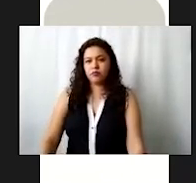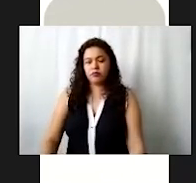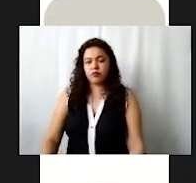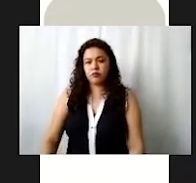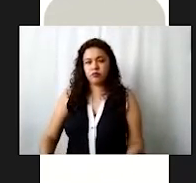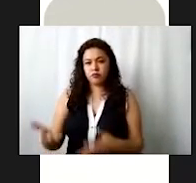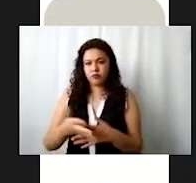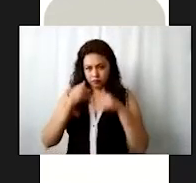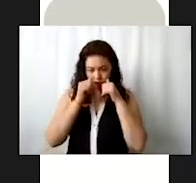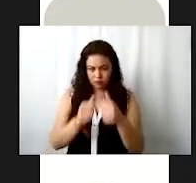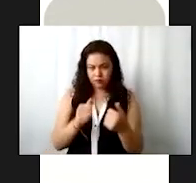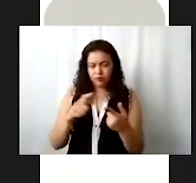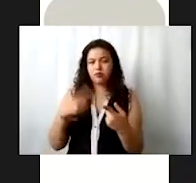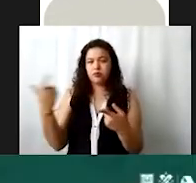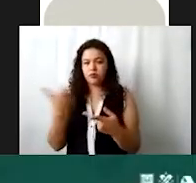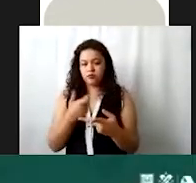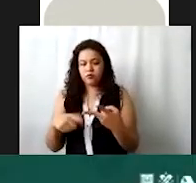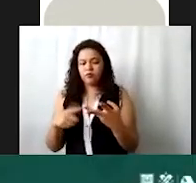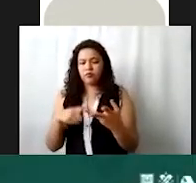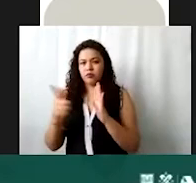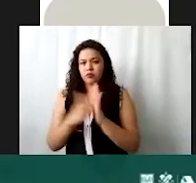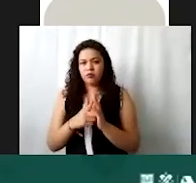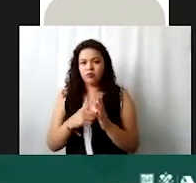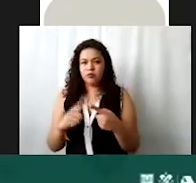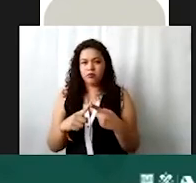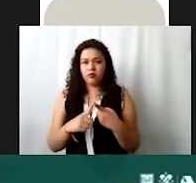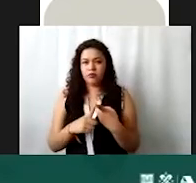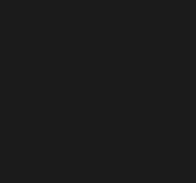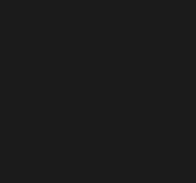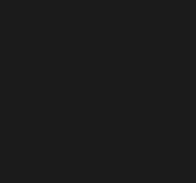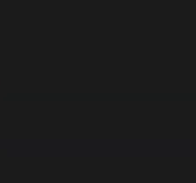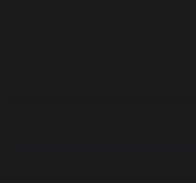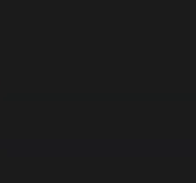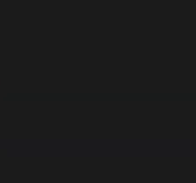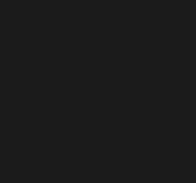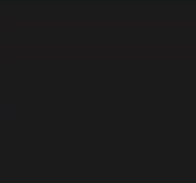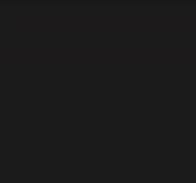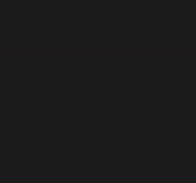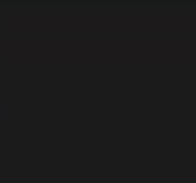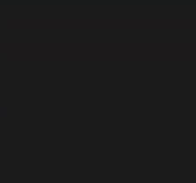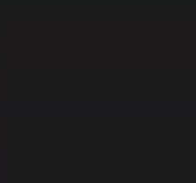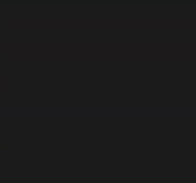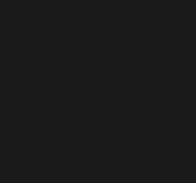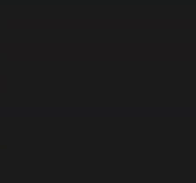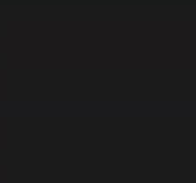asistencial la parte financiera y la parte legal comenzamos con la parte asistencial con la licenciada Yasmin